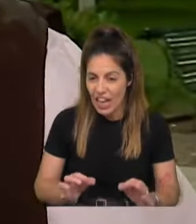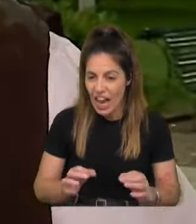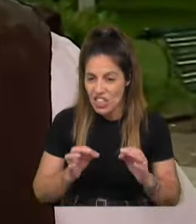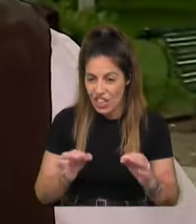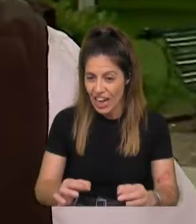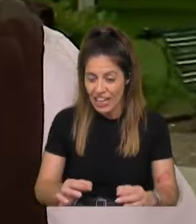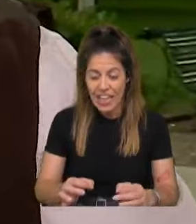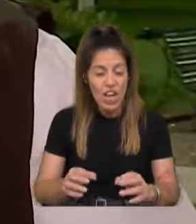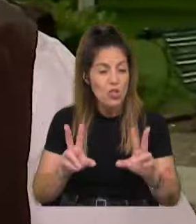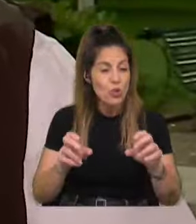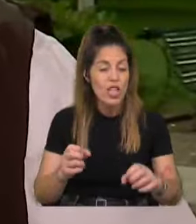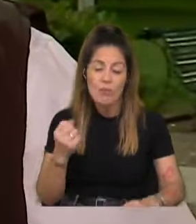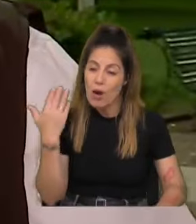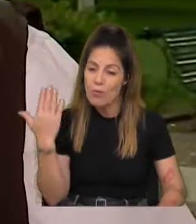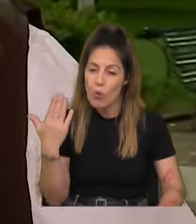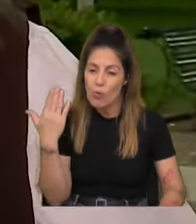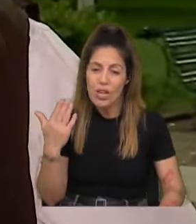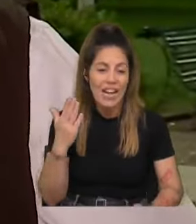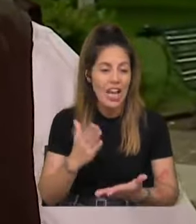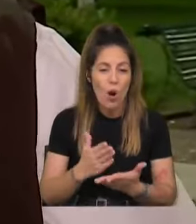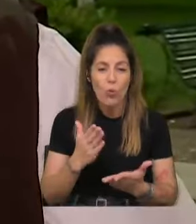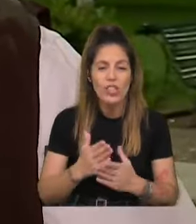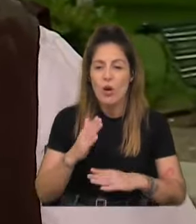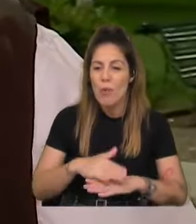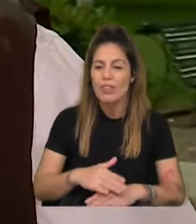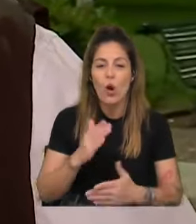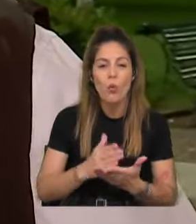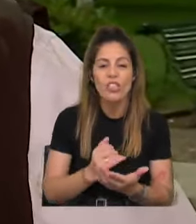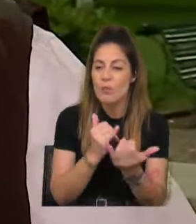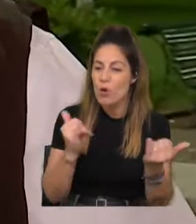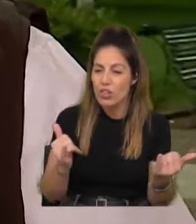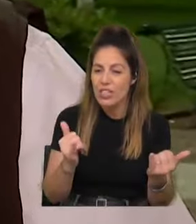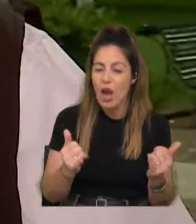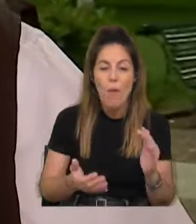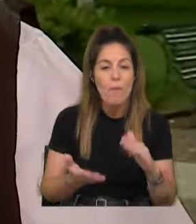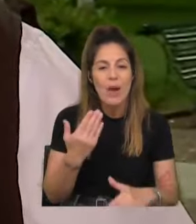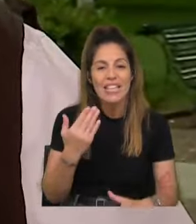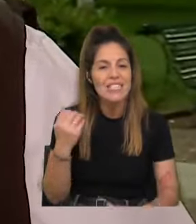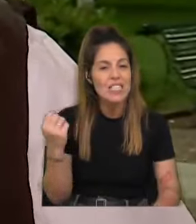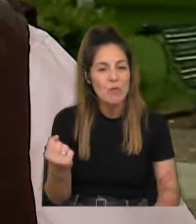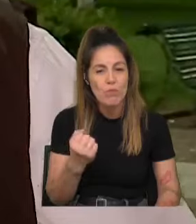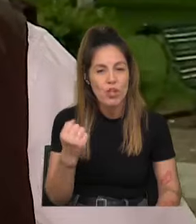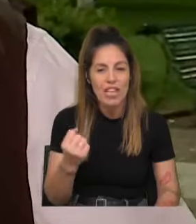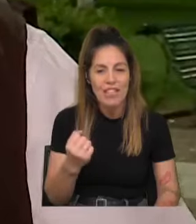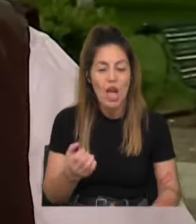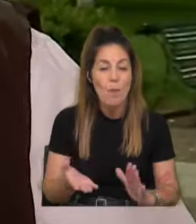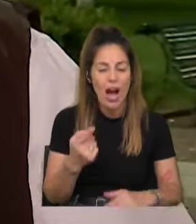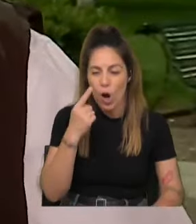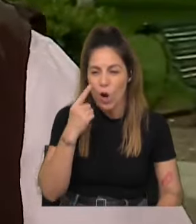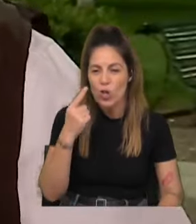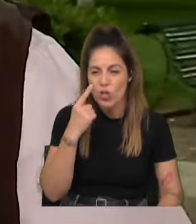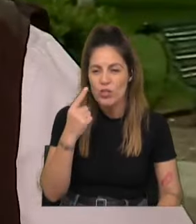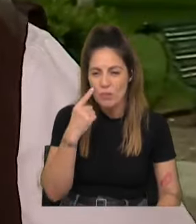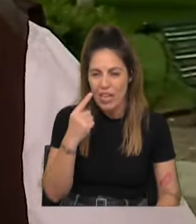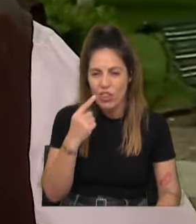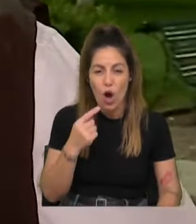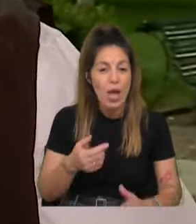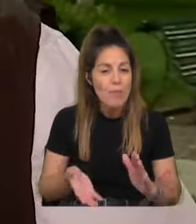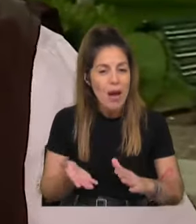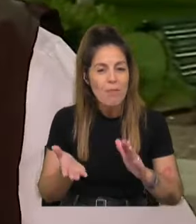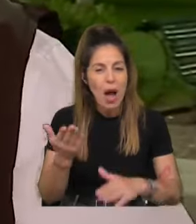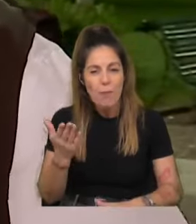popular que a último momento en estos últimos días ha tomado bueno mayor estado de conocimiento la en la sociedad y cada vez son